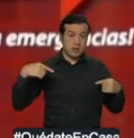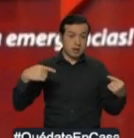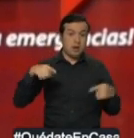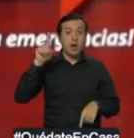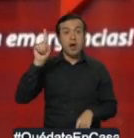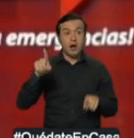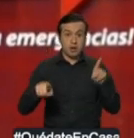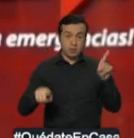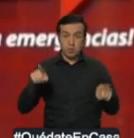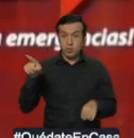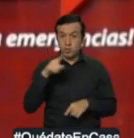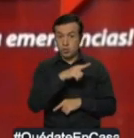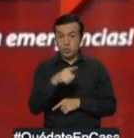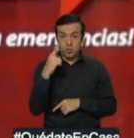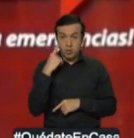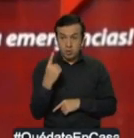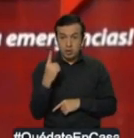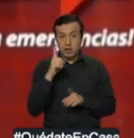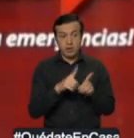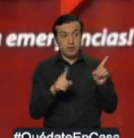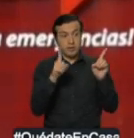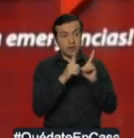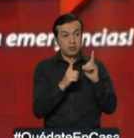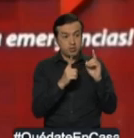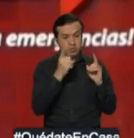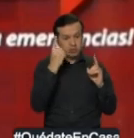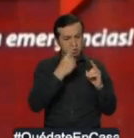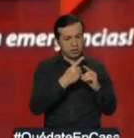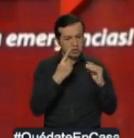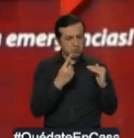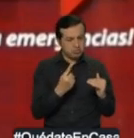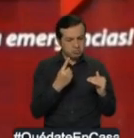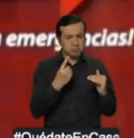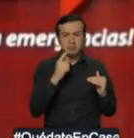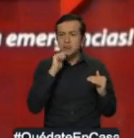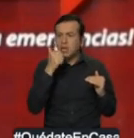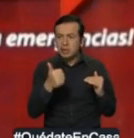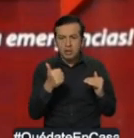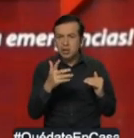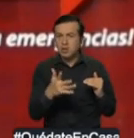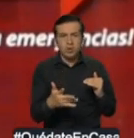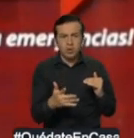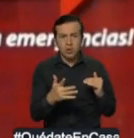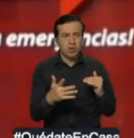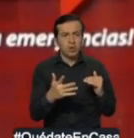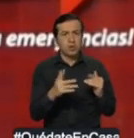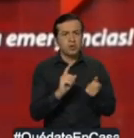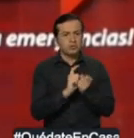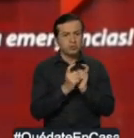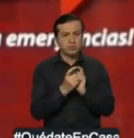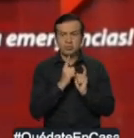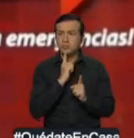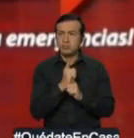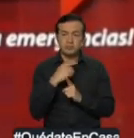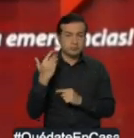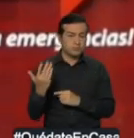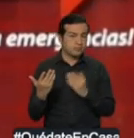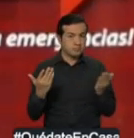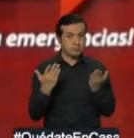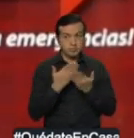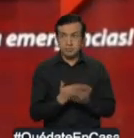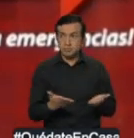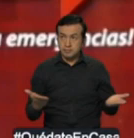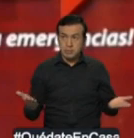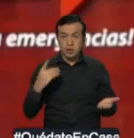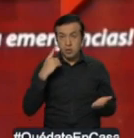algunas ocasiones ustedes ven un dato que estaba el día anterior que no está el día siguiente la primera diferencia tiene que ver con